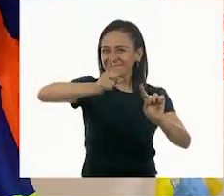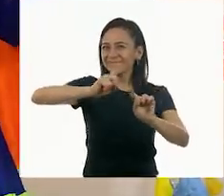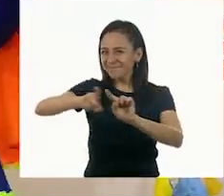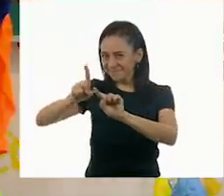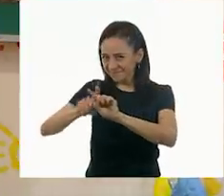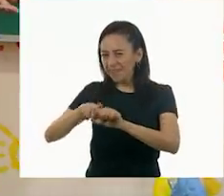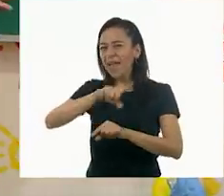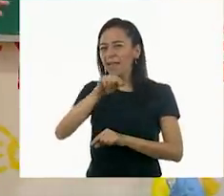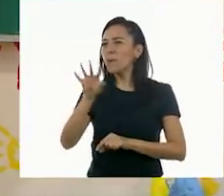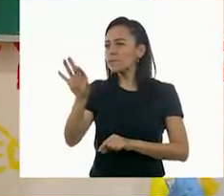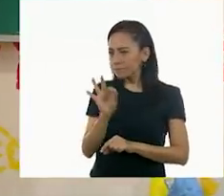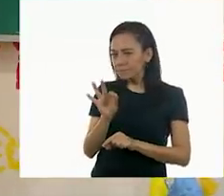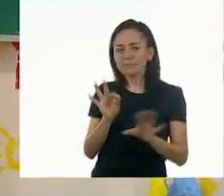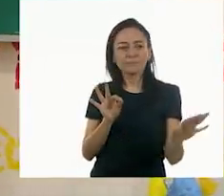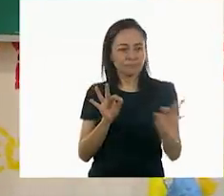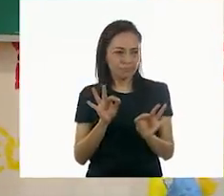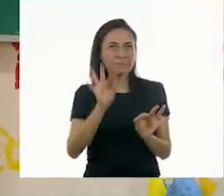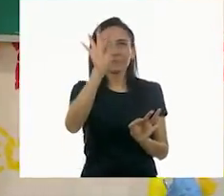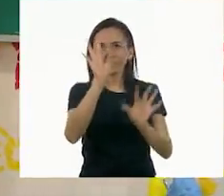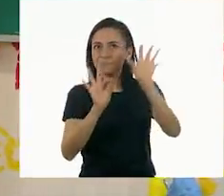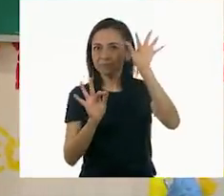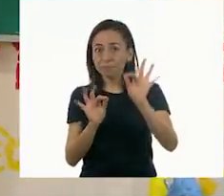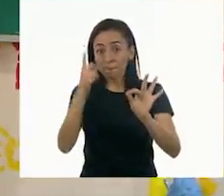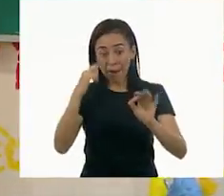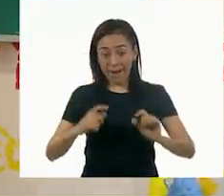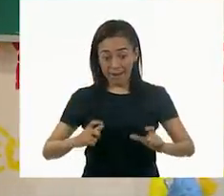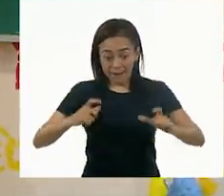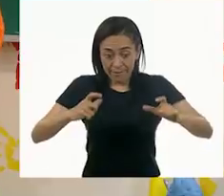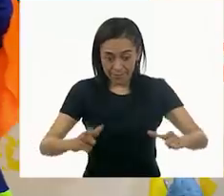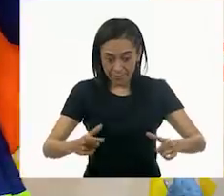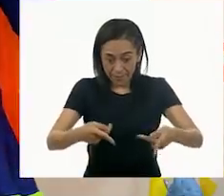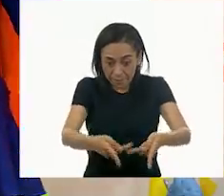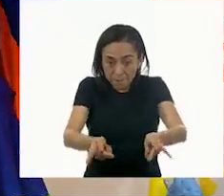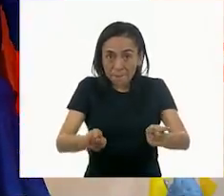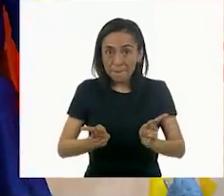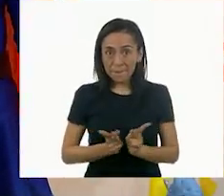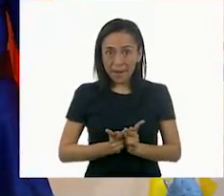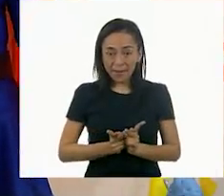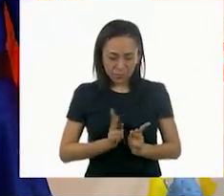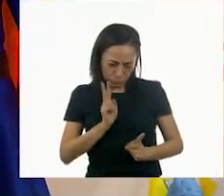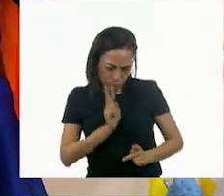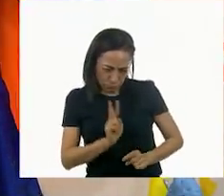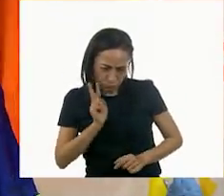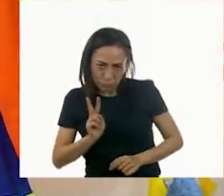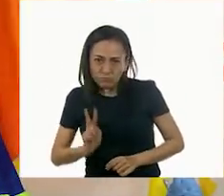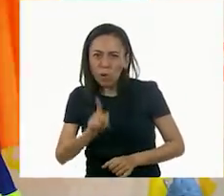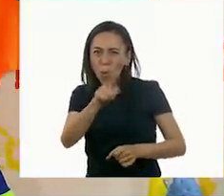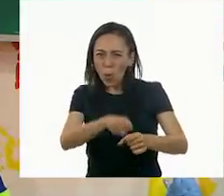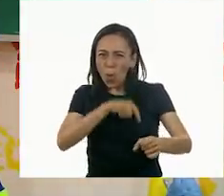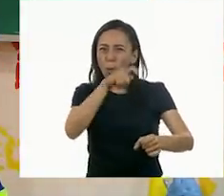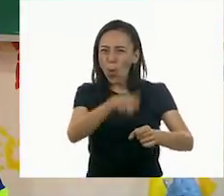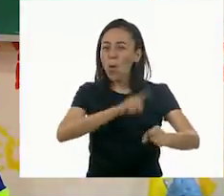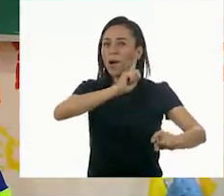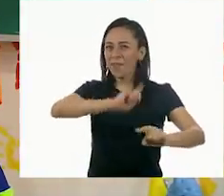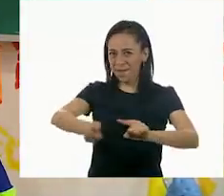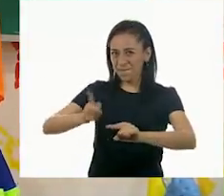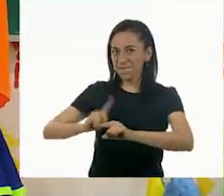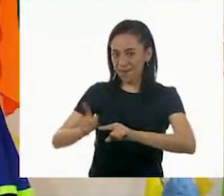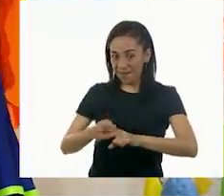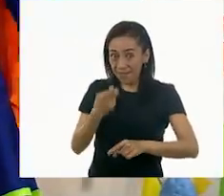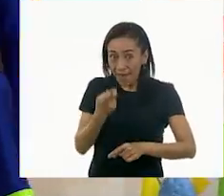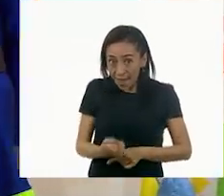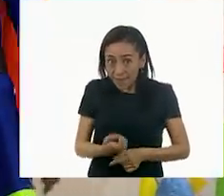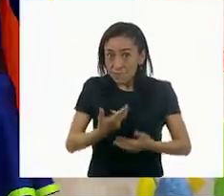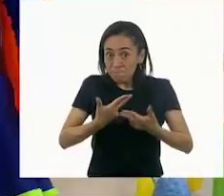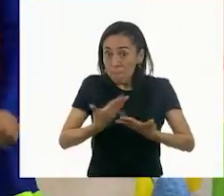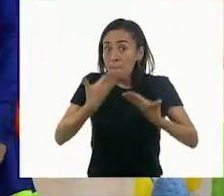combinándola para que tu plato sea de colores. Consumirla de manera suficiente te hará más fuerte y